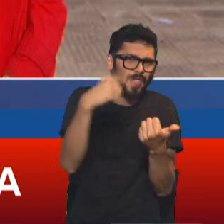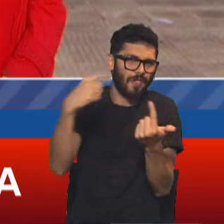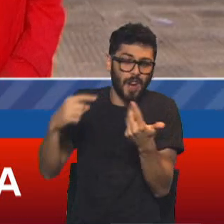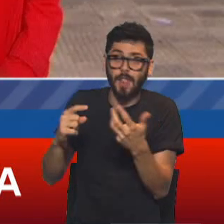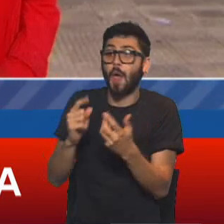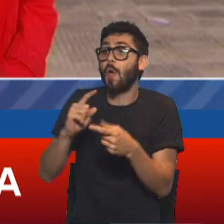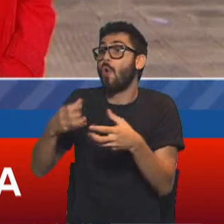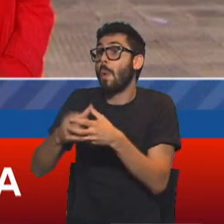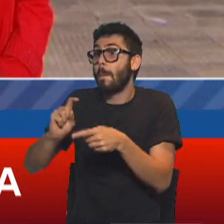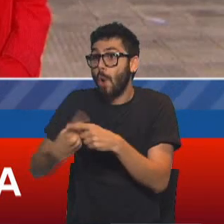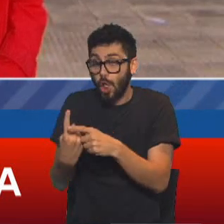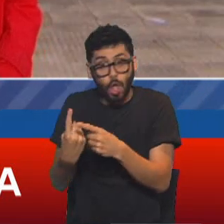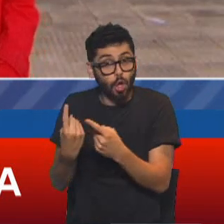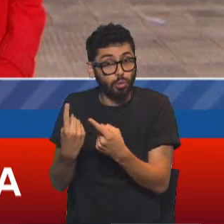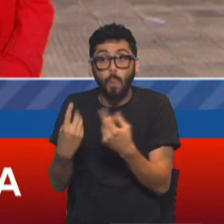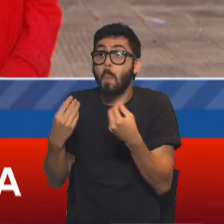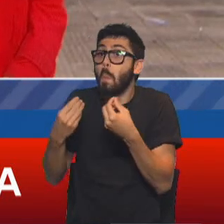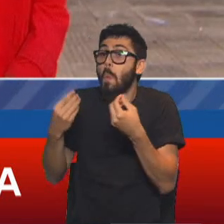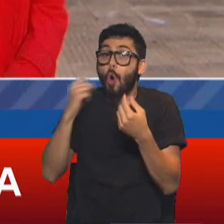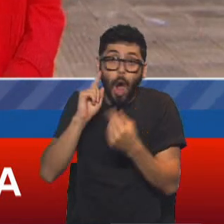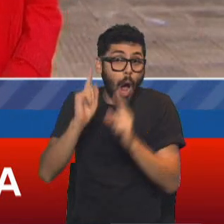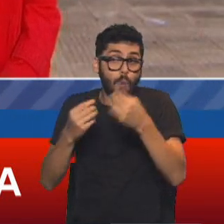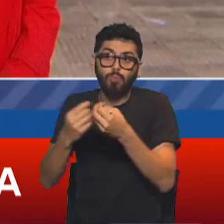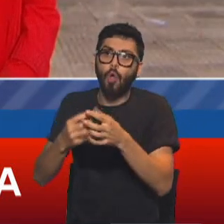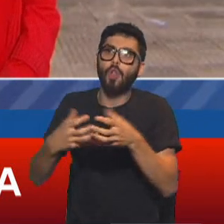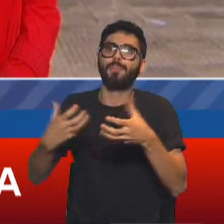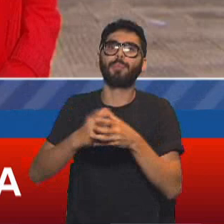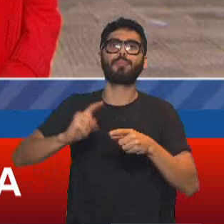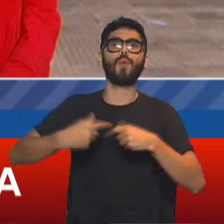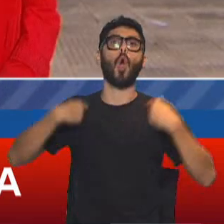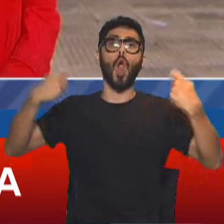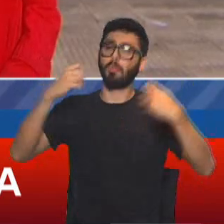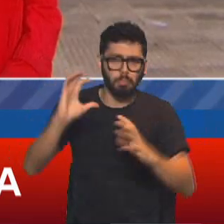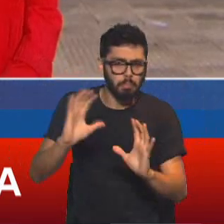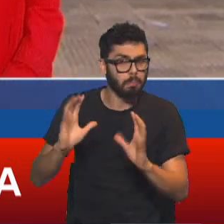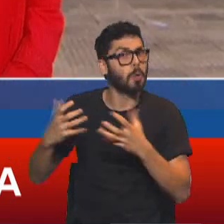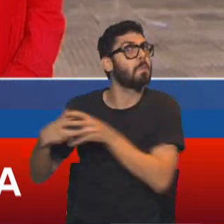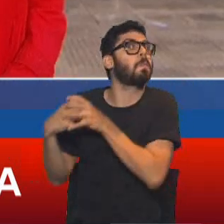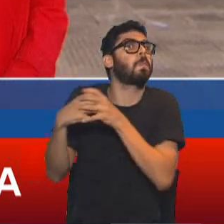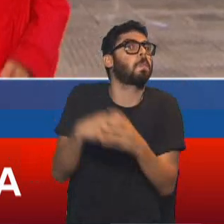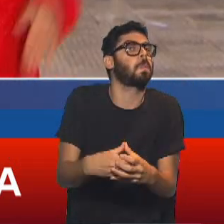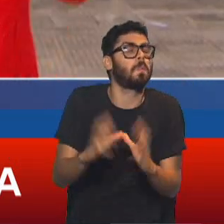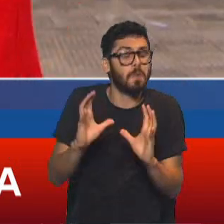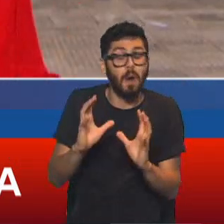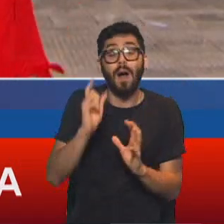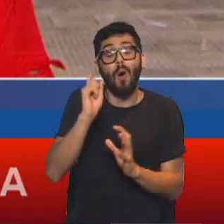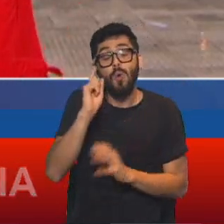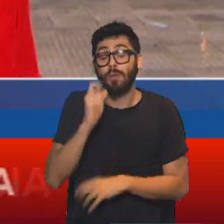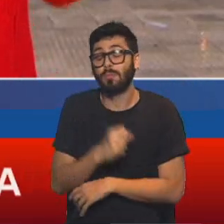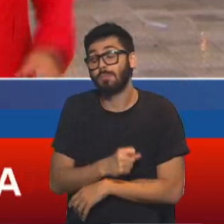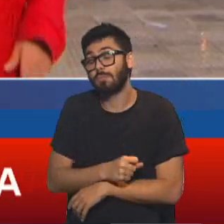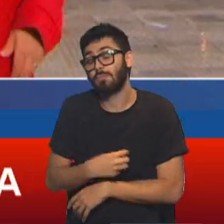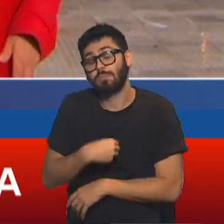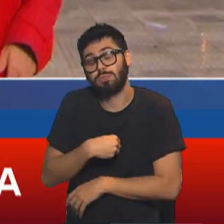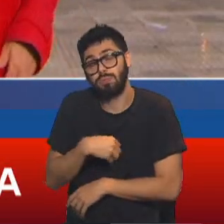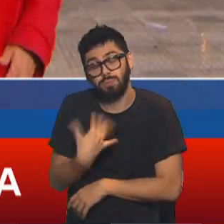no identificadas de manera partidaria. Y lo interesante y quizá lo conmovedor también de esta marcha fue